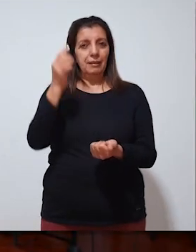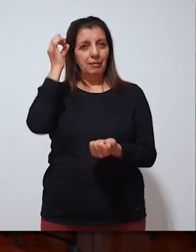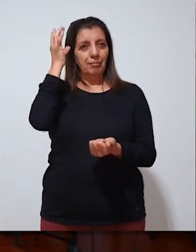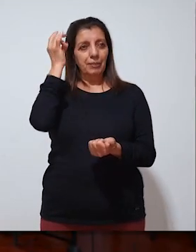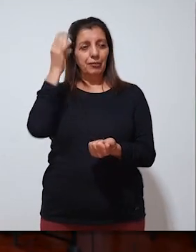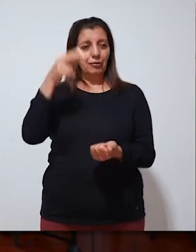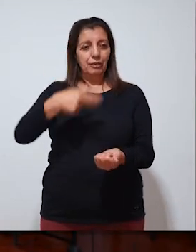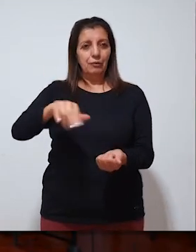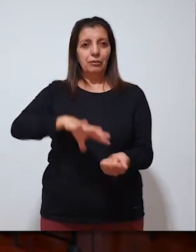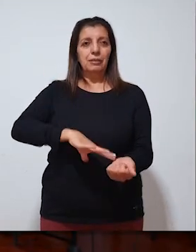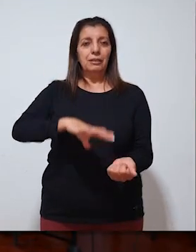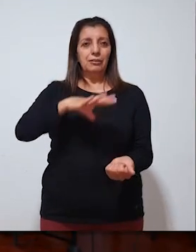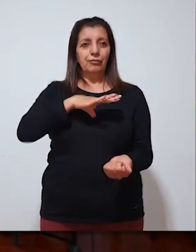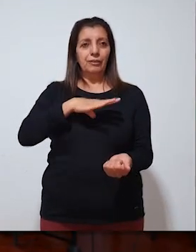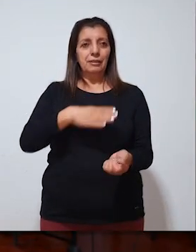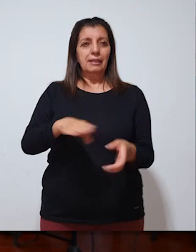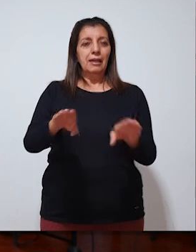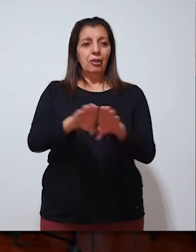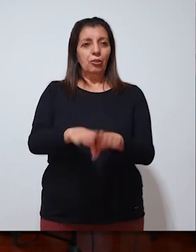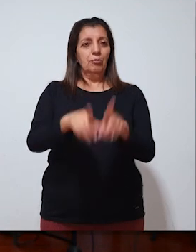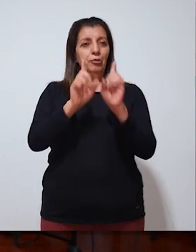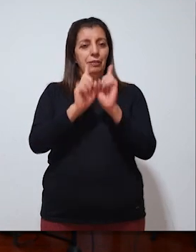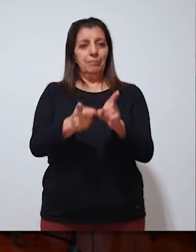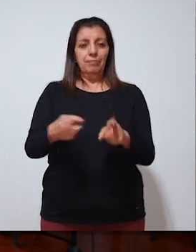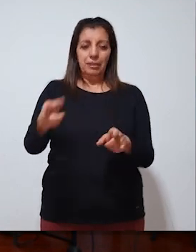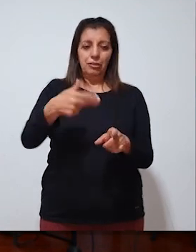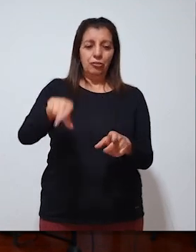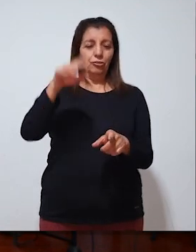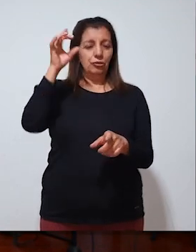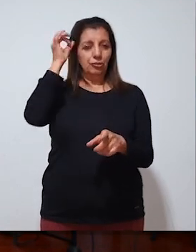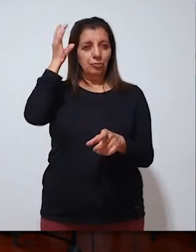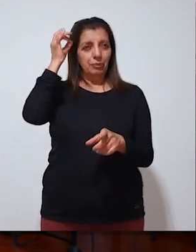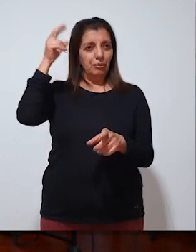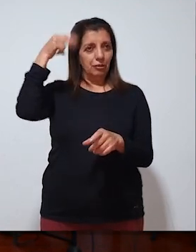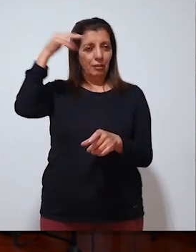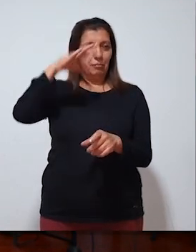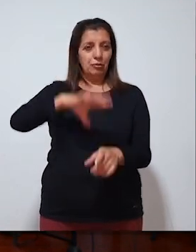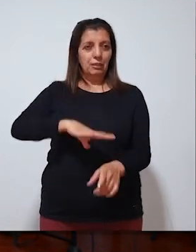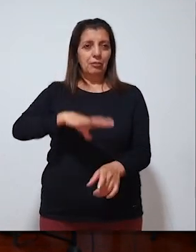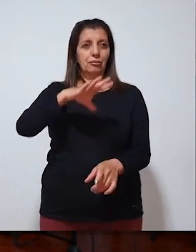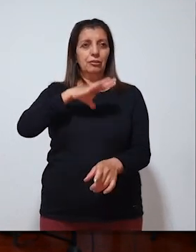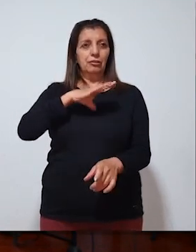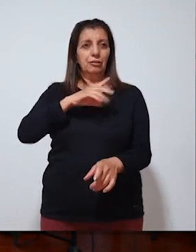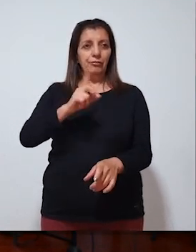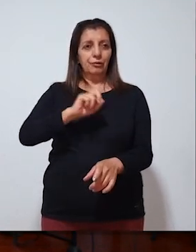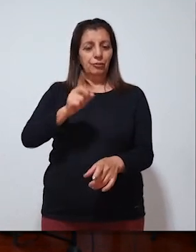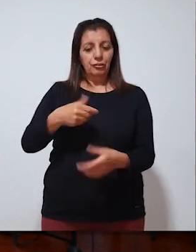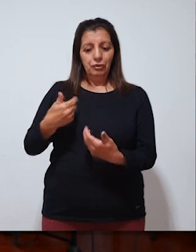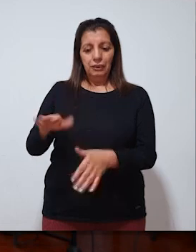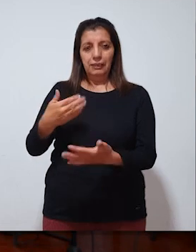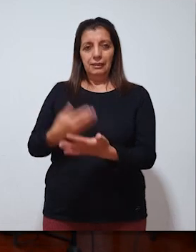nuestras ofensas, como también nosotros perdonamos a los que nos ofenden. No nos dejes caer en